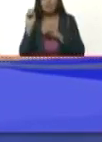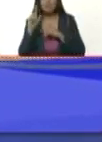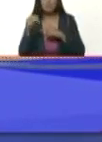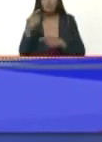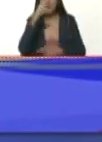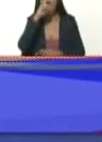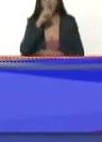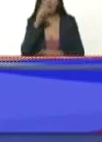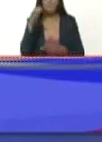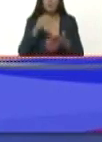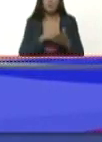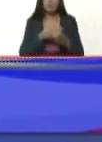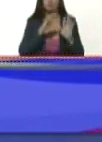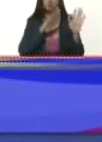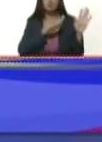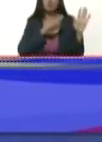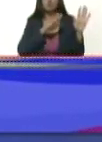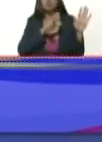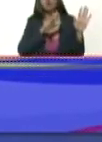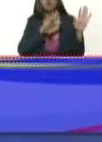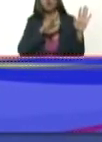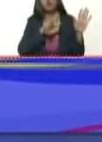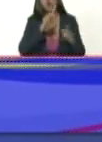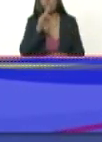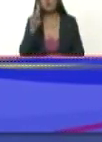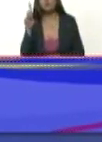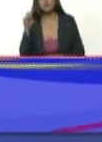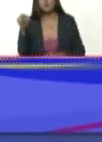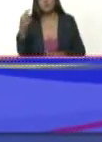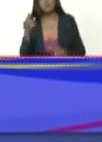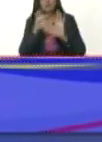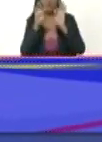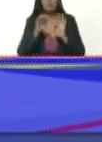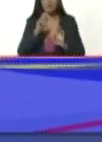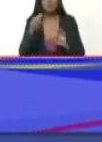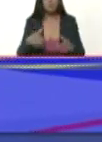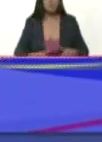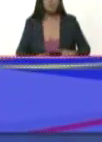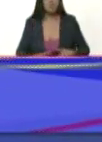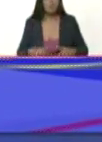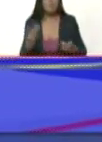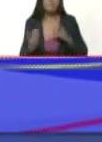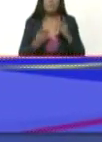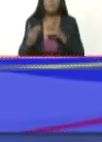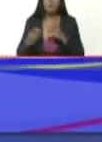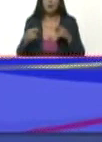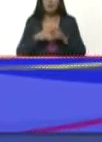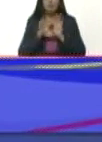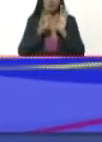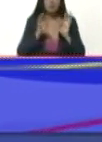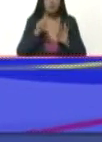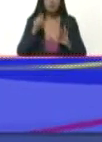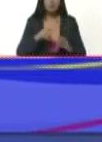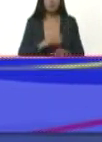año 1811 fueron intensos en el debate,